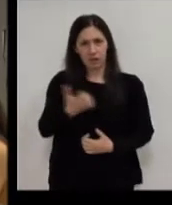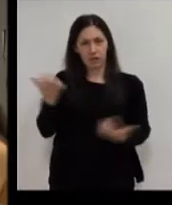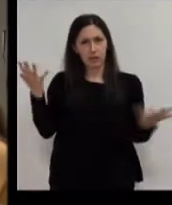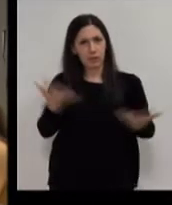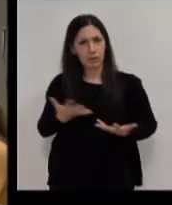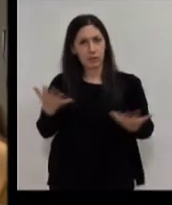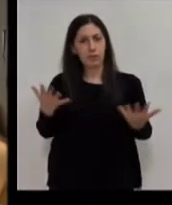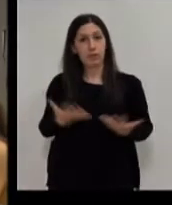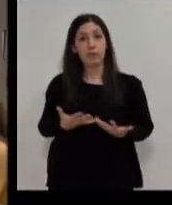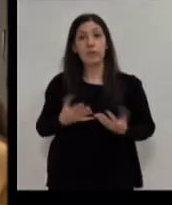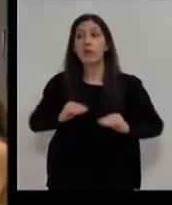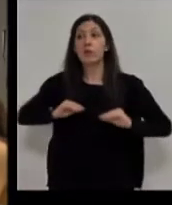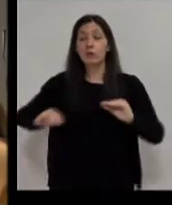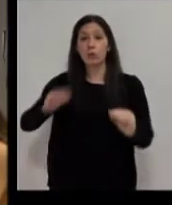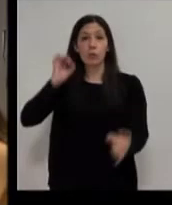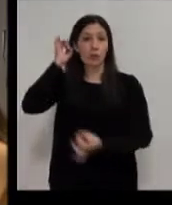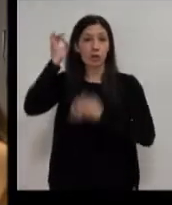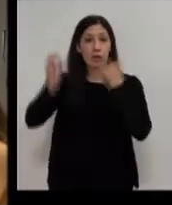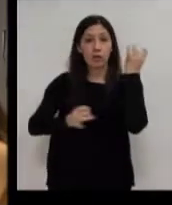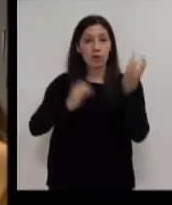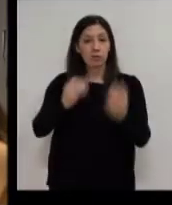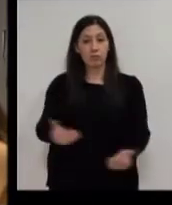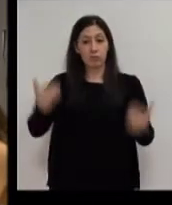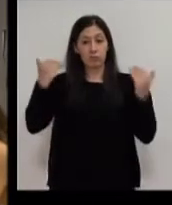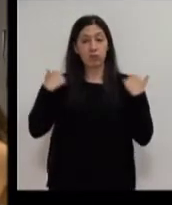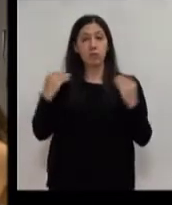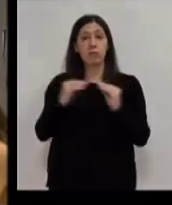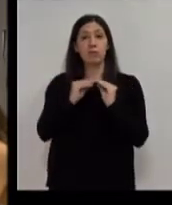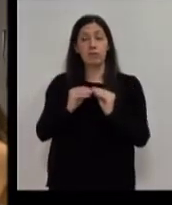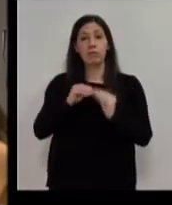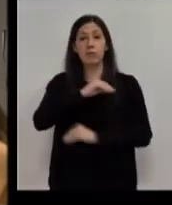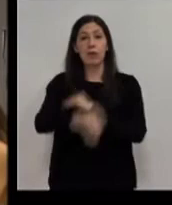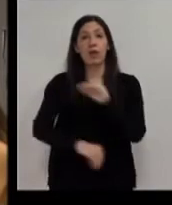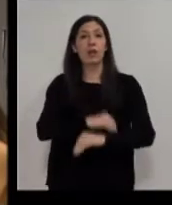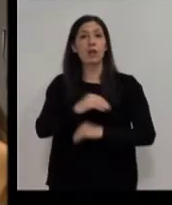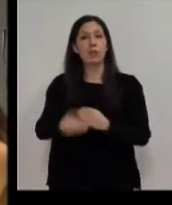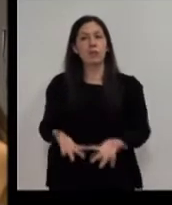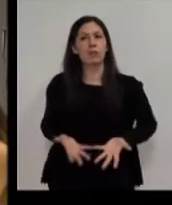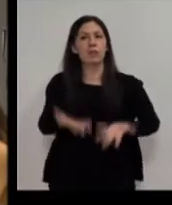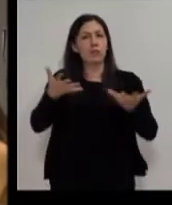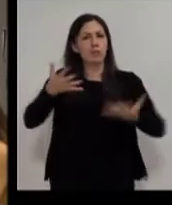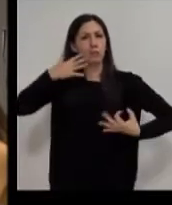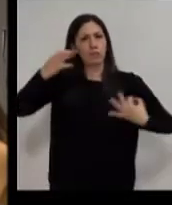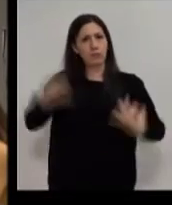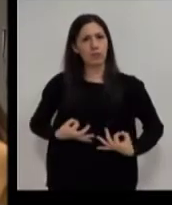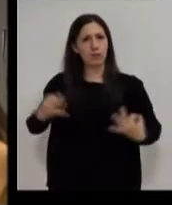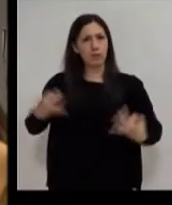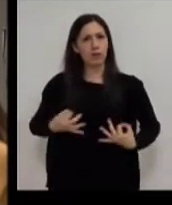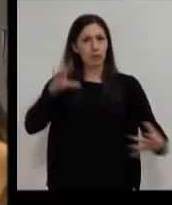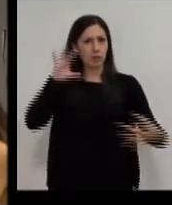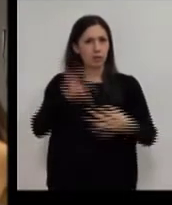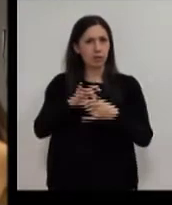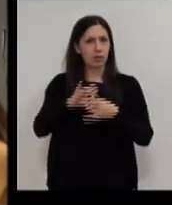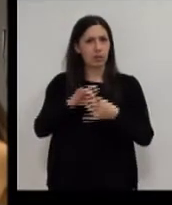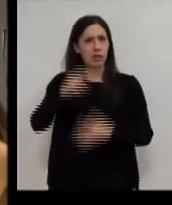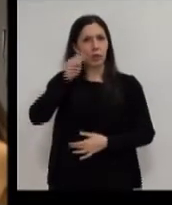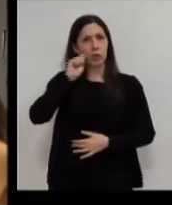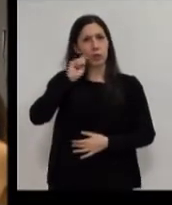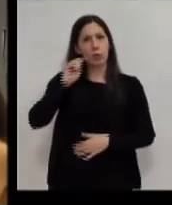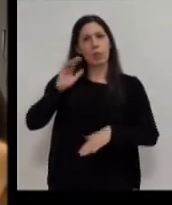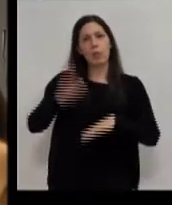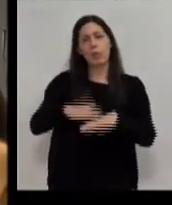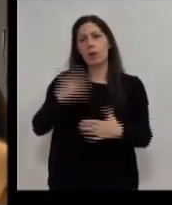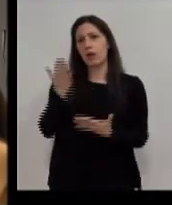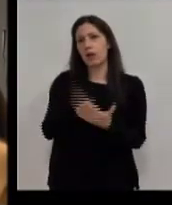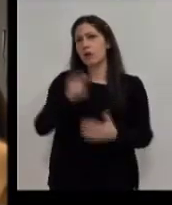con discapacidad física gravemente afectadas. Y entre las actividades que realizan, hacen una apuesta muy decidida por el tema